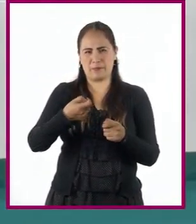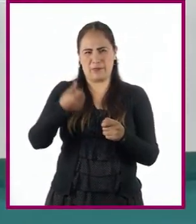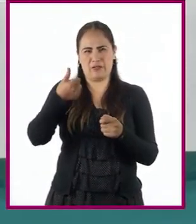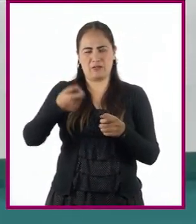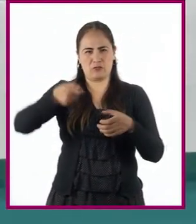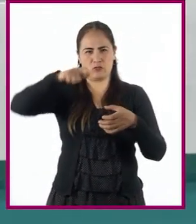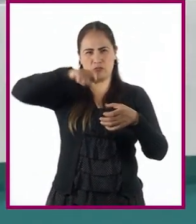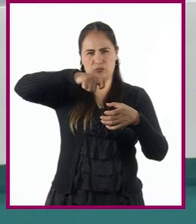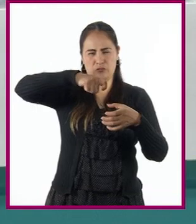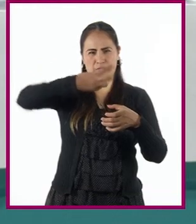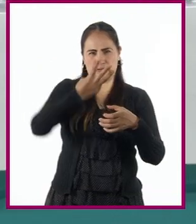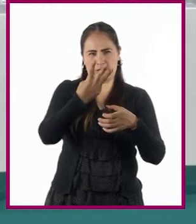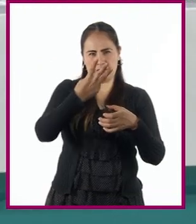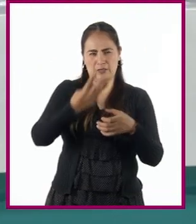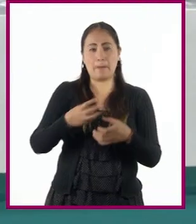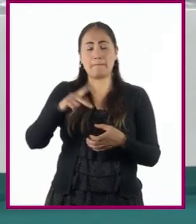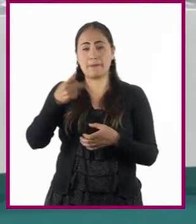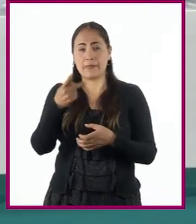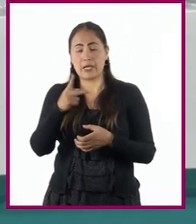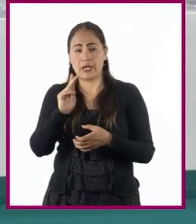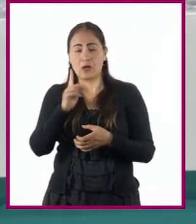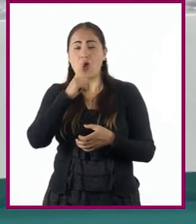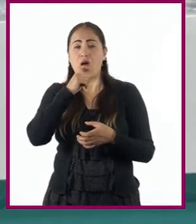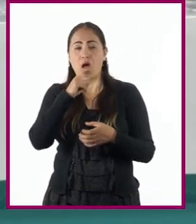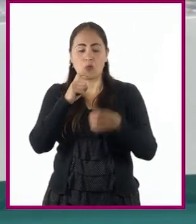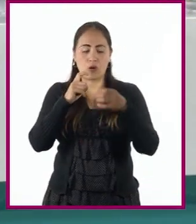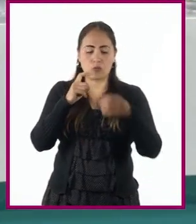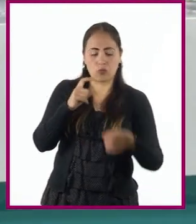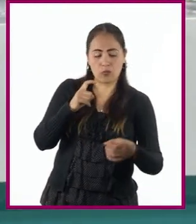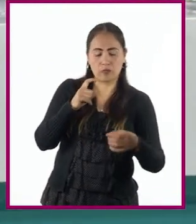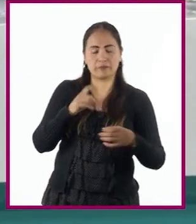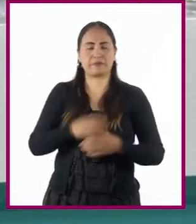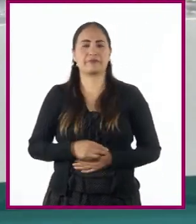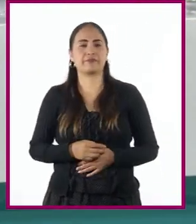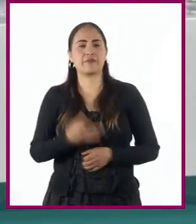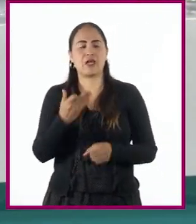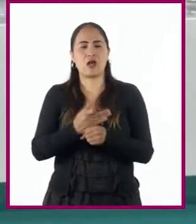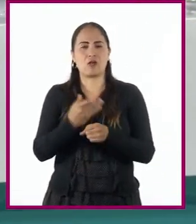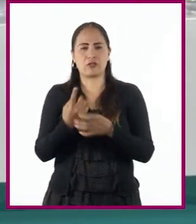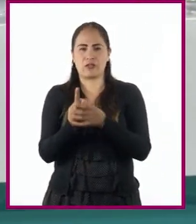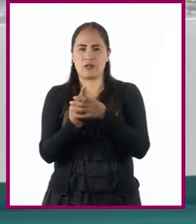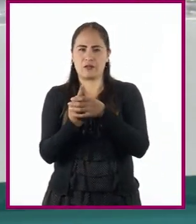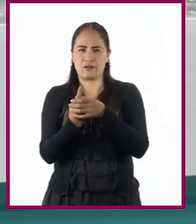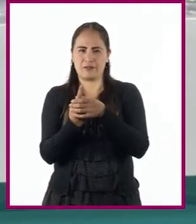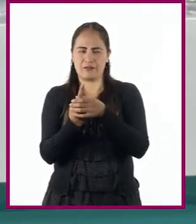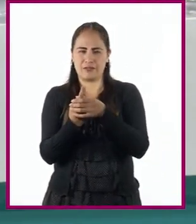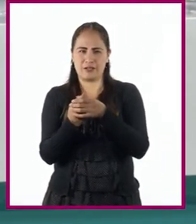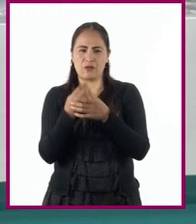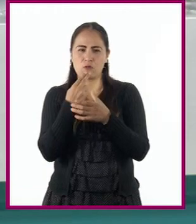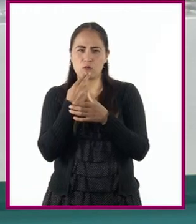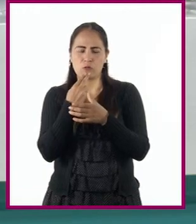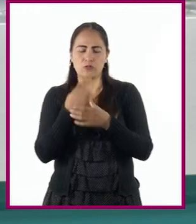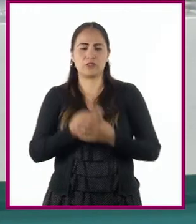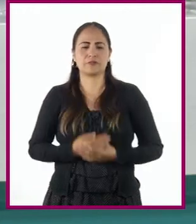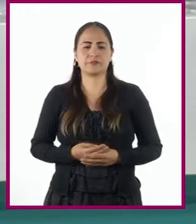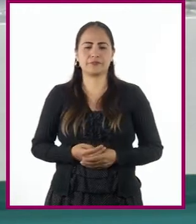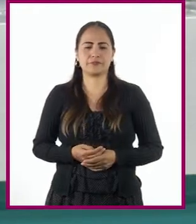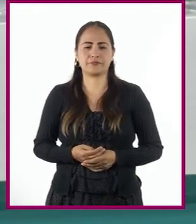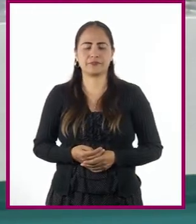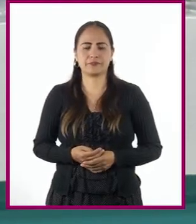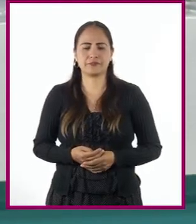¿Te parece si lo hacemos, maestra? Vamos a utilizar una vela, porque si no nos podemos quemar.